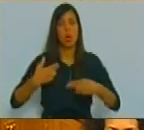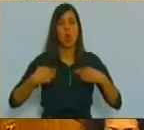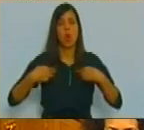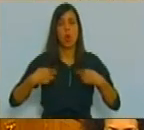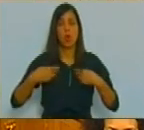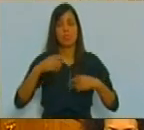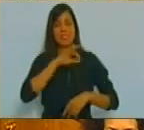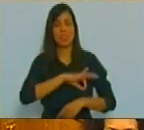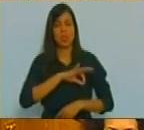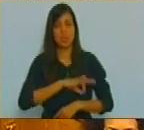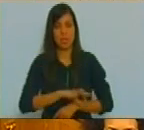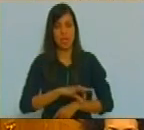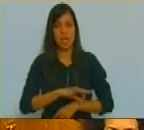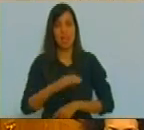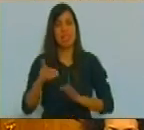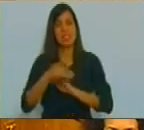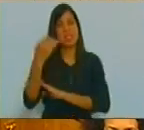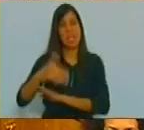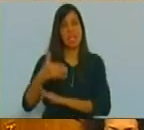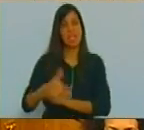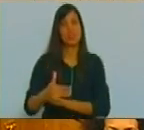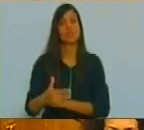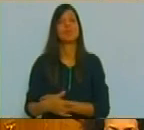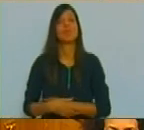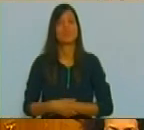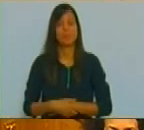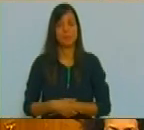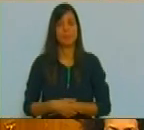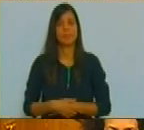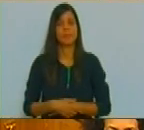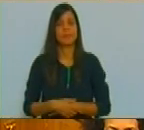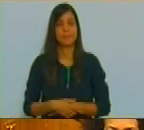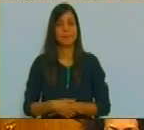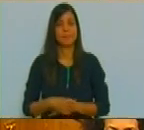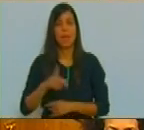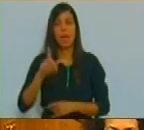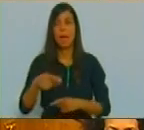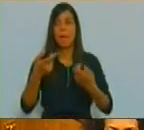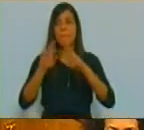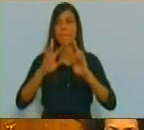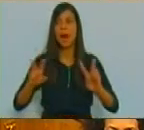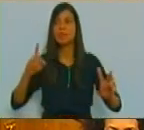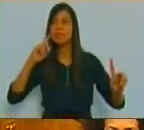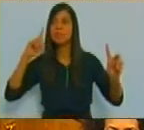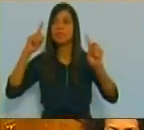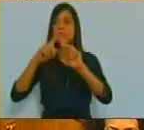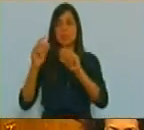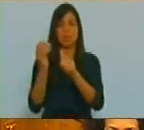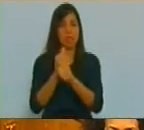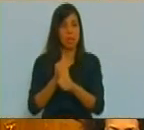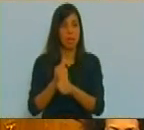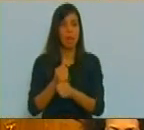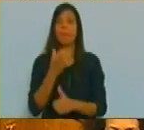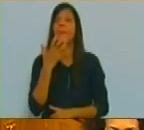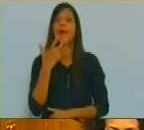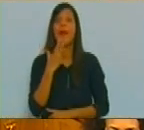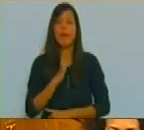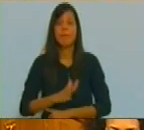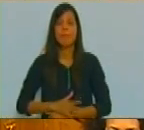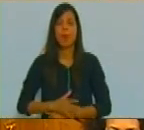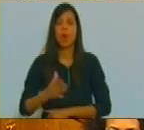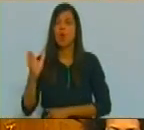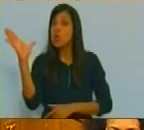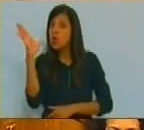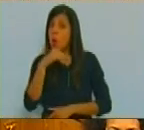de justicia social que logre y consolide la paz puede haber paz si no hay